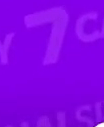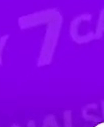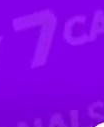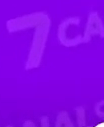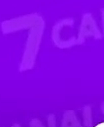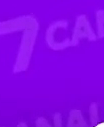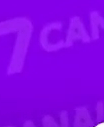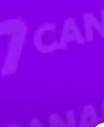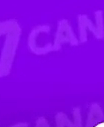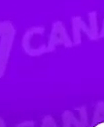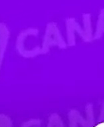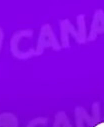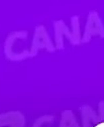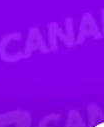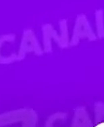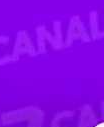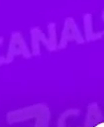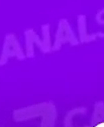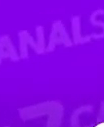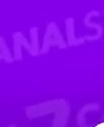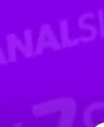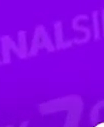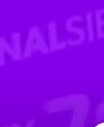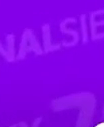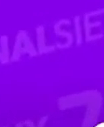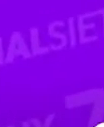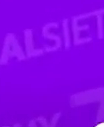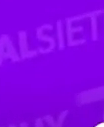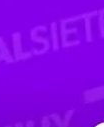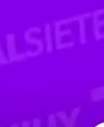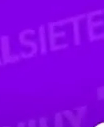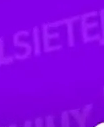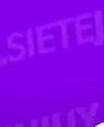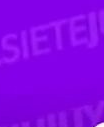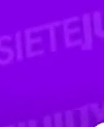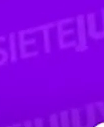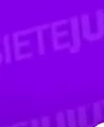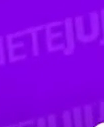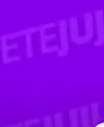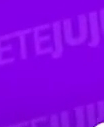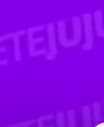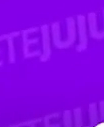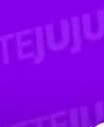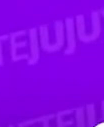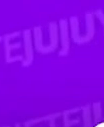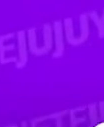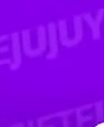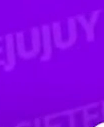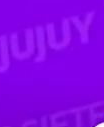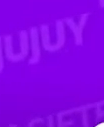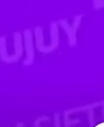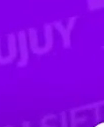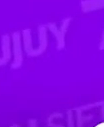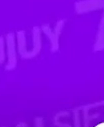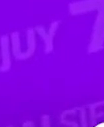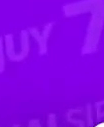eh la delincuencia no va a estar justamente cuando nosotros tengamos la seguridad ahí o cuando haya policía o cuando haya presencia